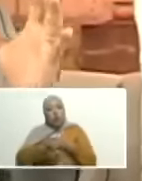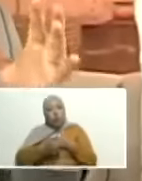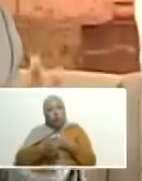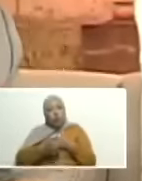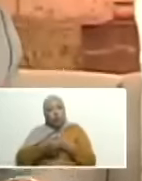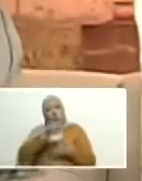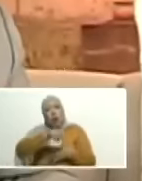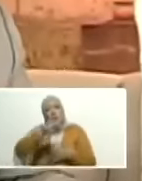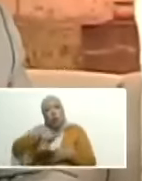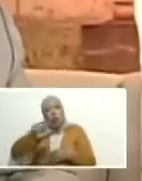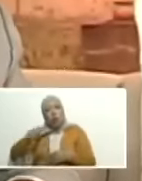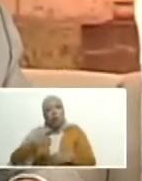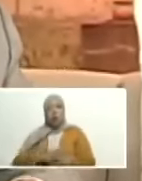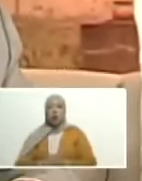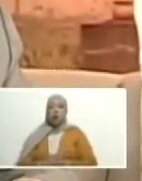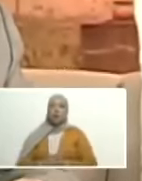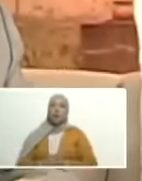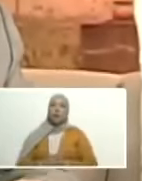contra nuestro país.